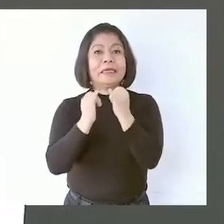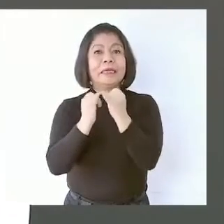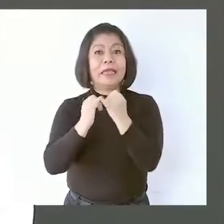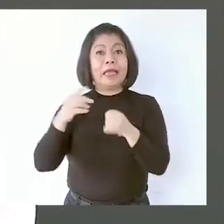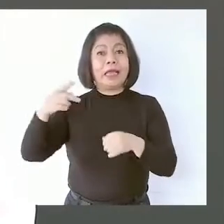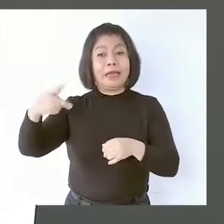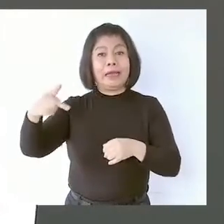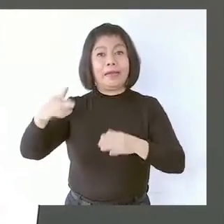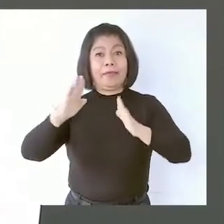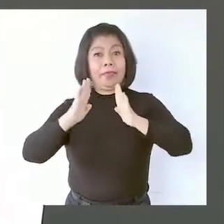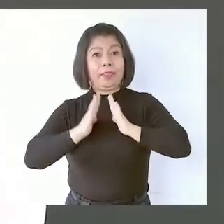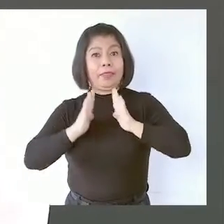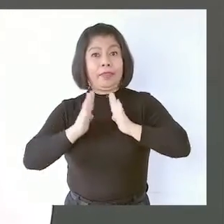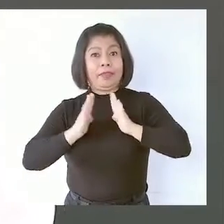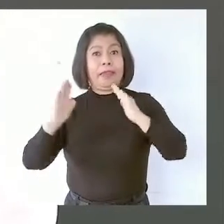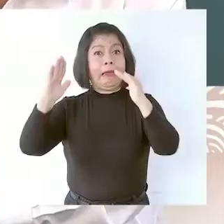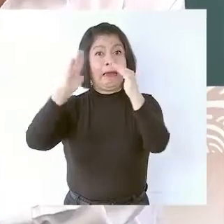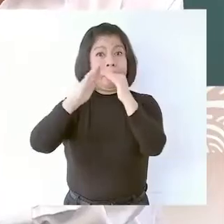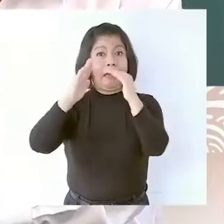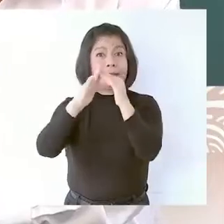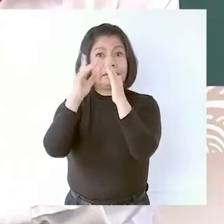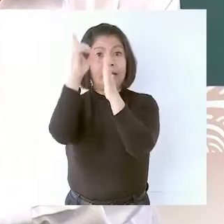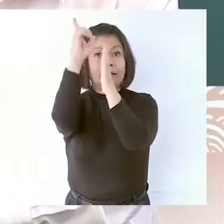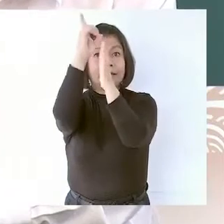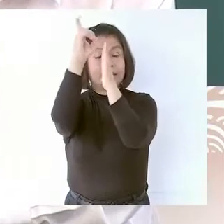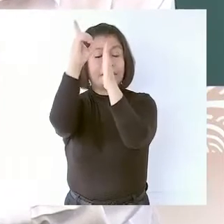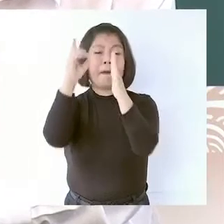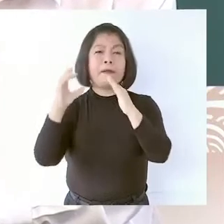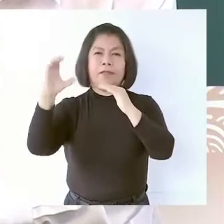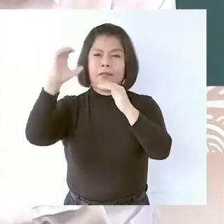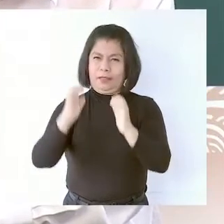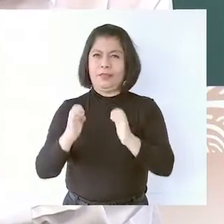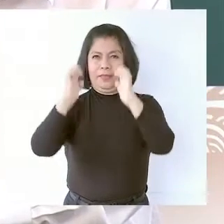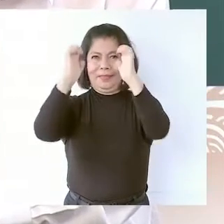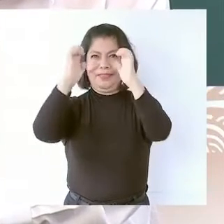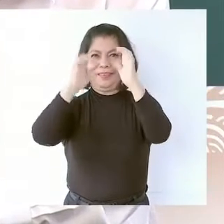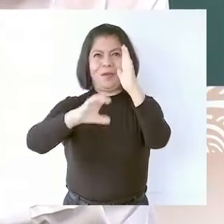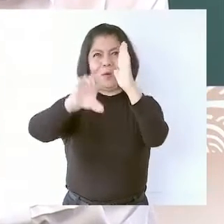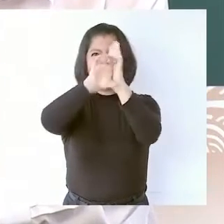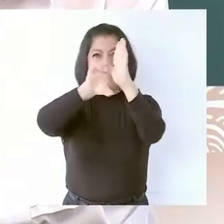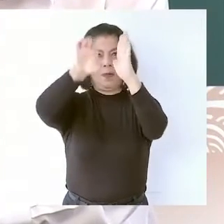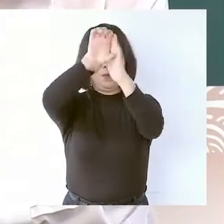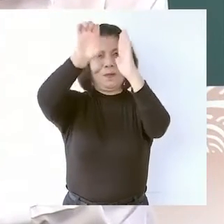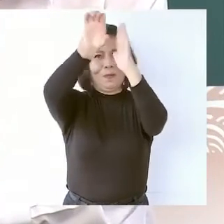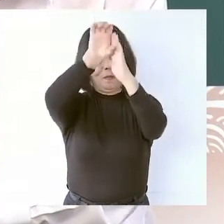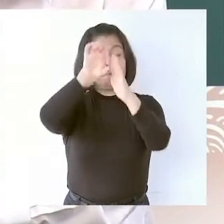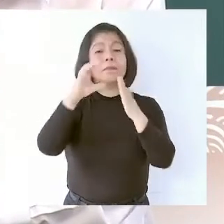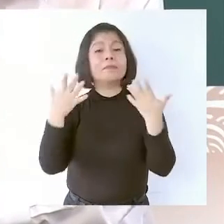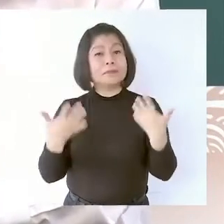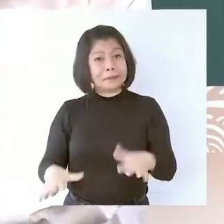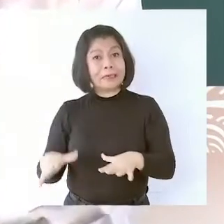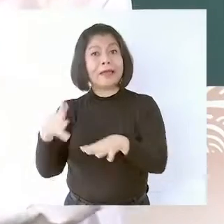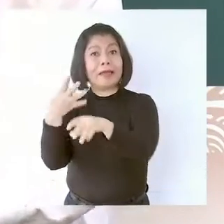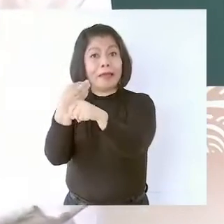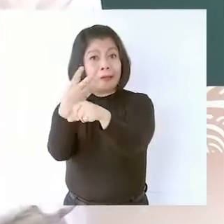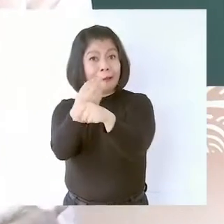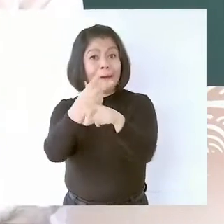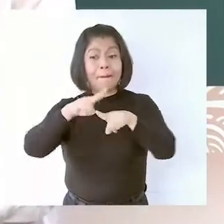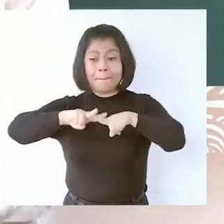unidades habitacionales, centros recreativos, de